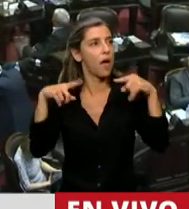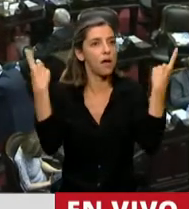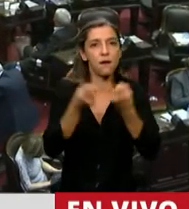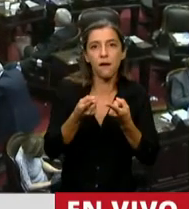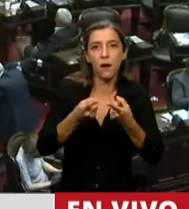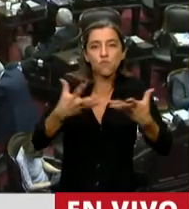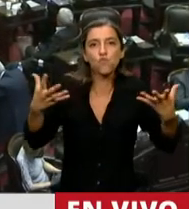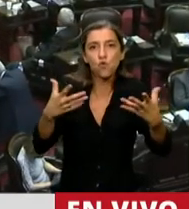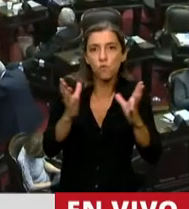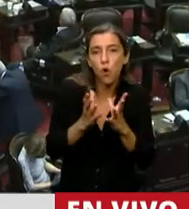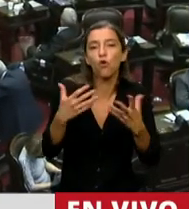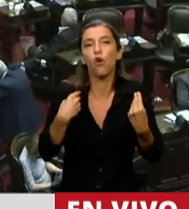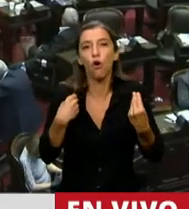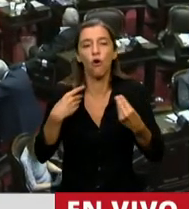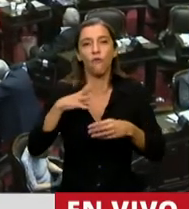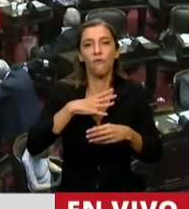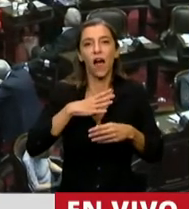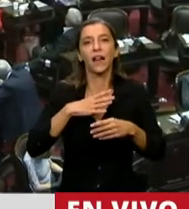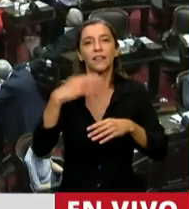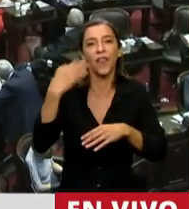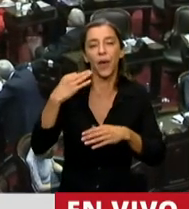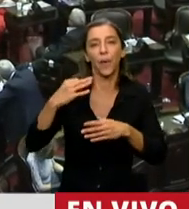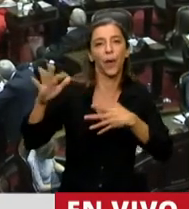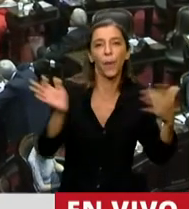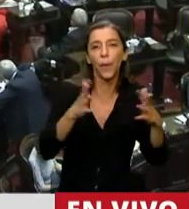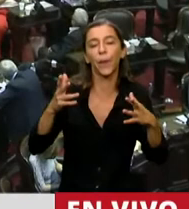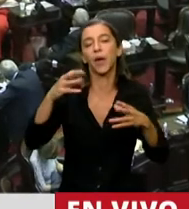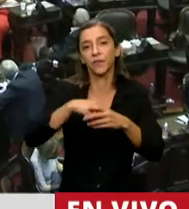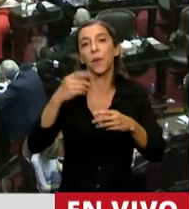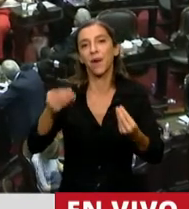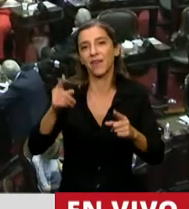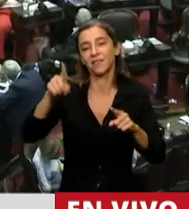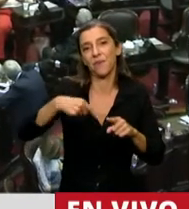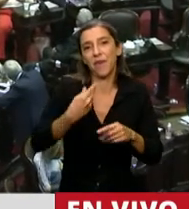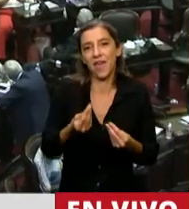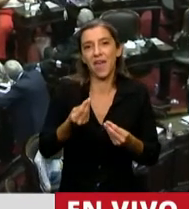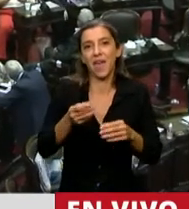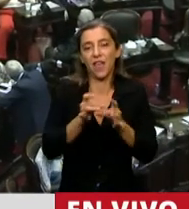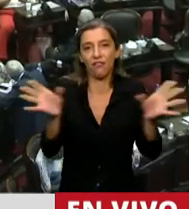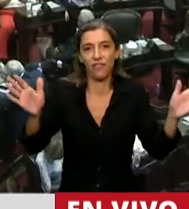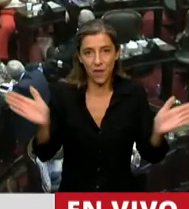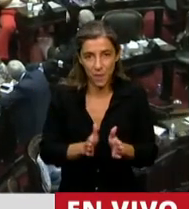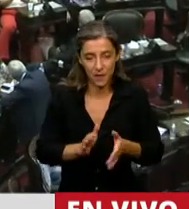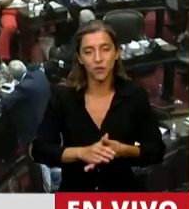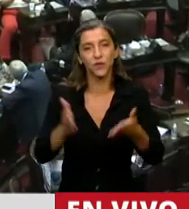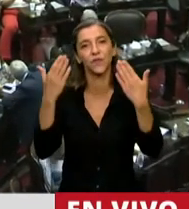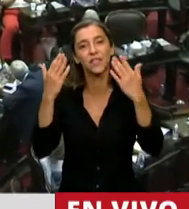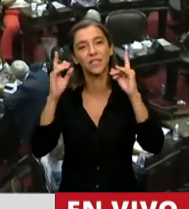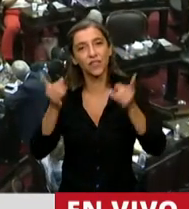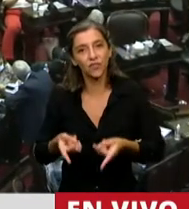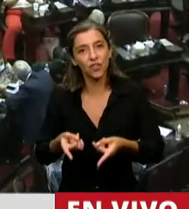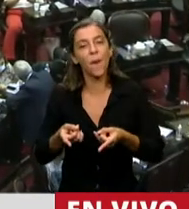cargado y que debe ser ventilado para disminuir el riesgo de contagio por COVID. Felicitar al